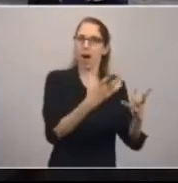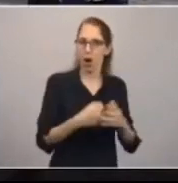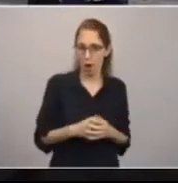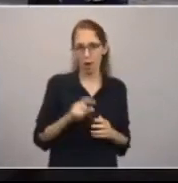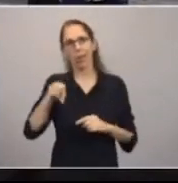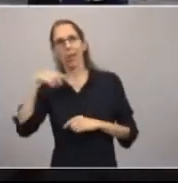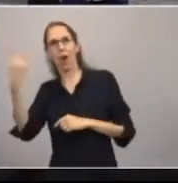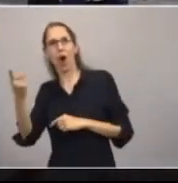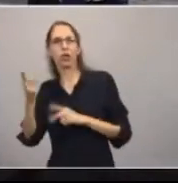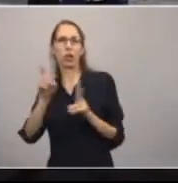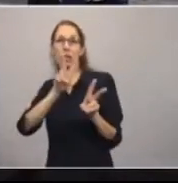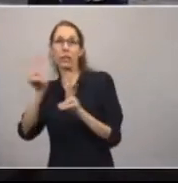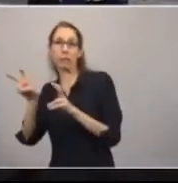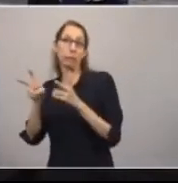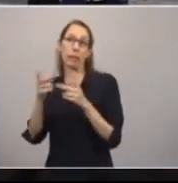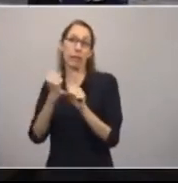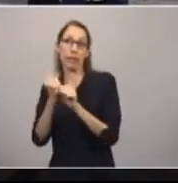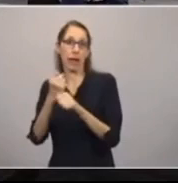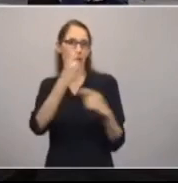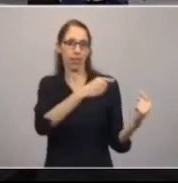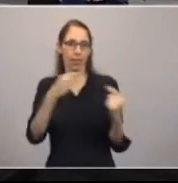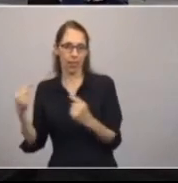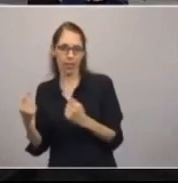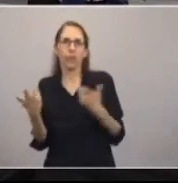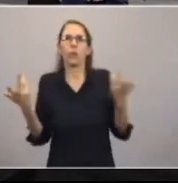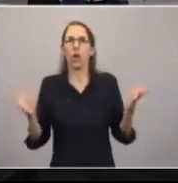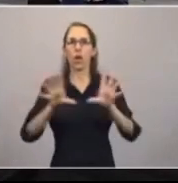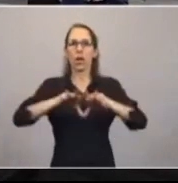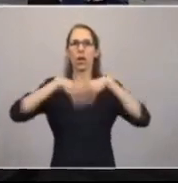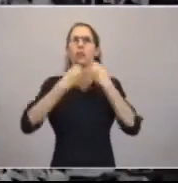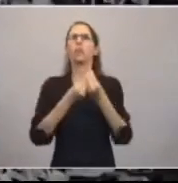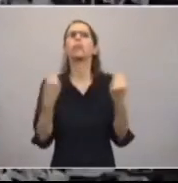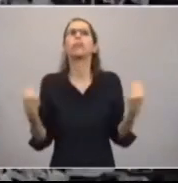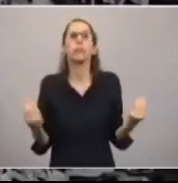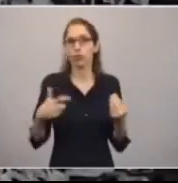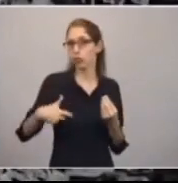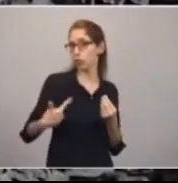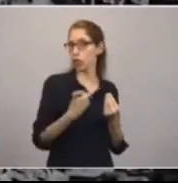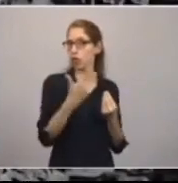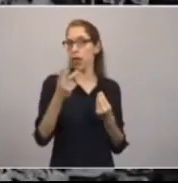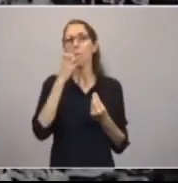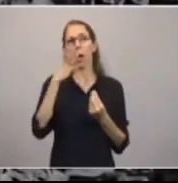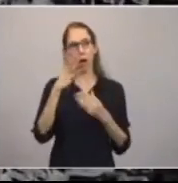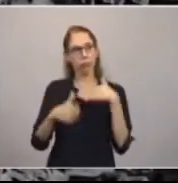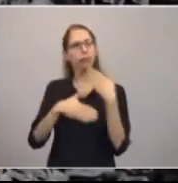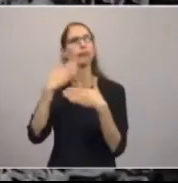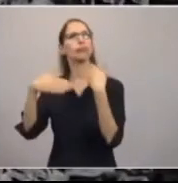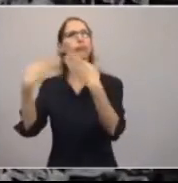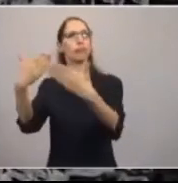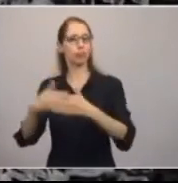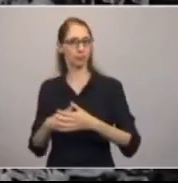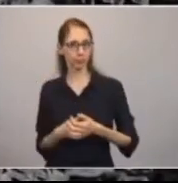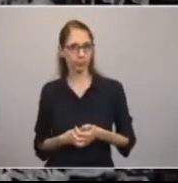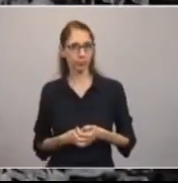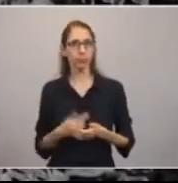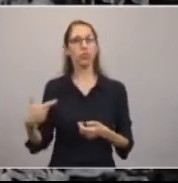ramas. Así que bueno, el resultado es una sociedad que avanza, una sociedad que se desarrolla, una sociedad que de manera